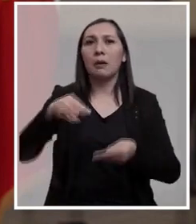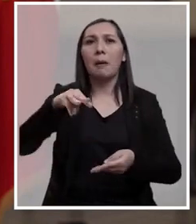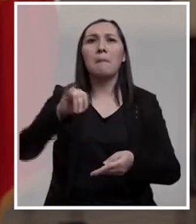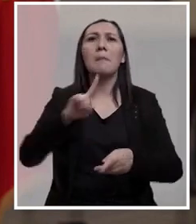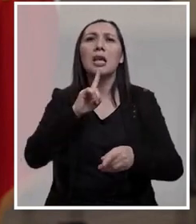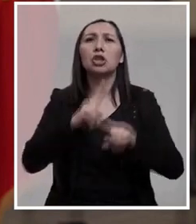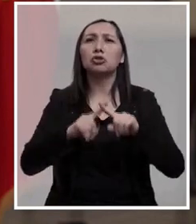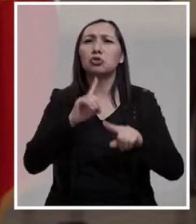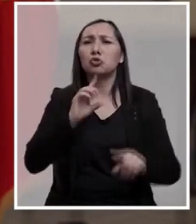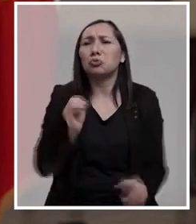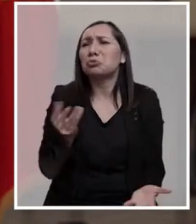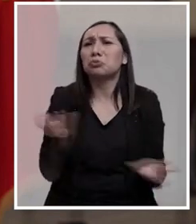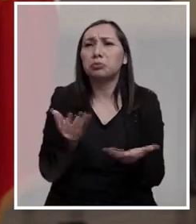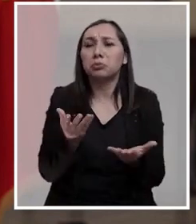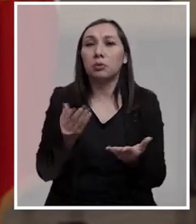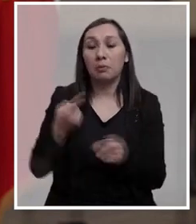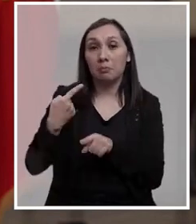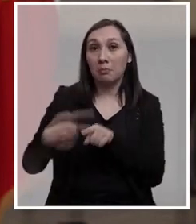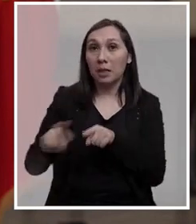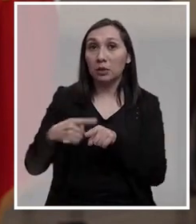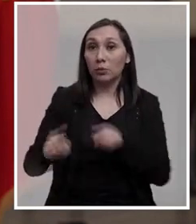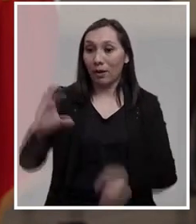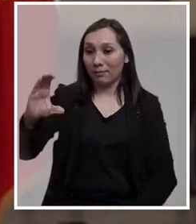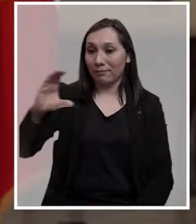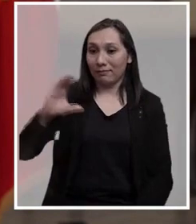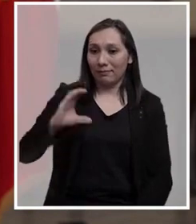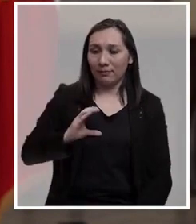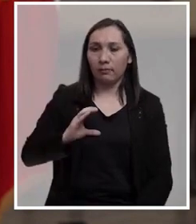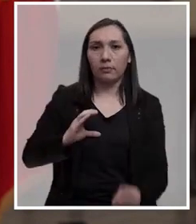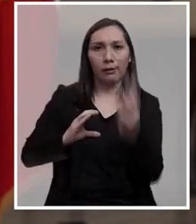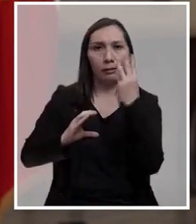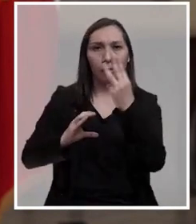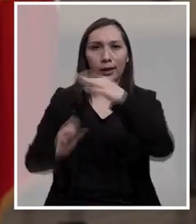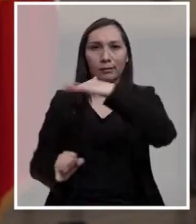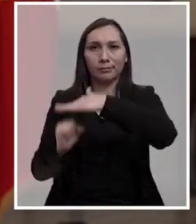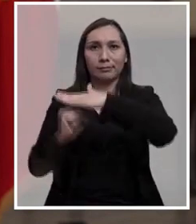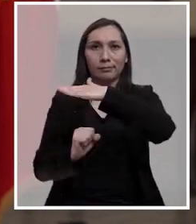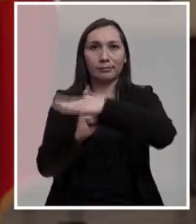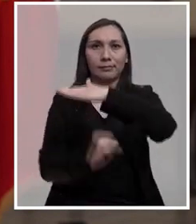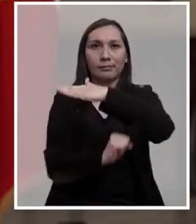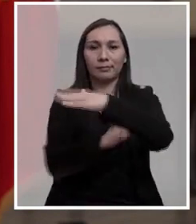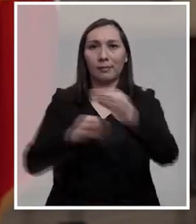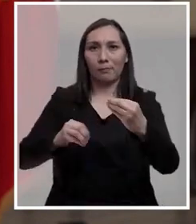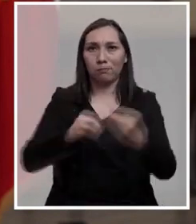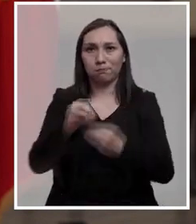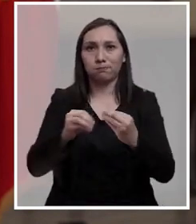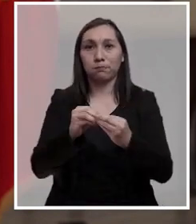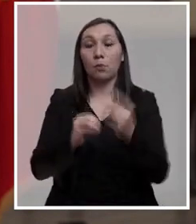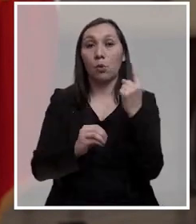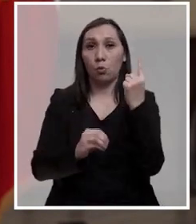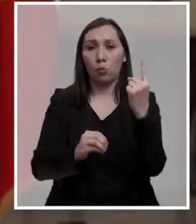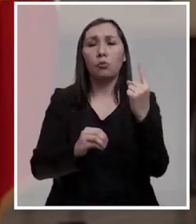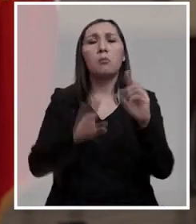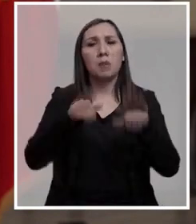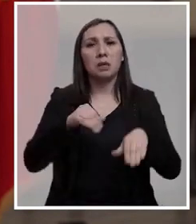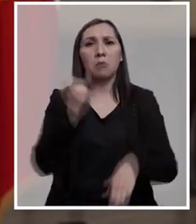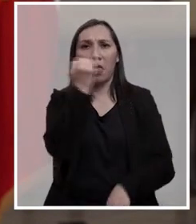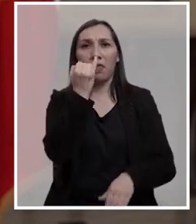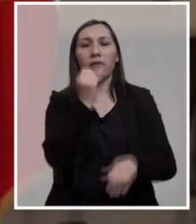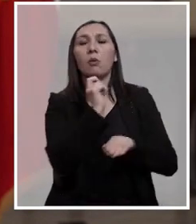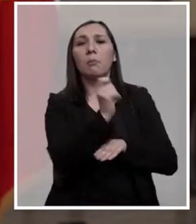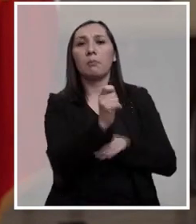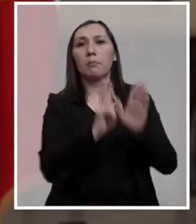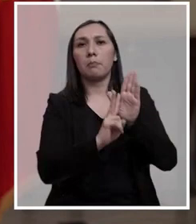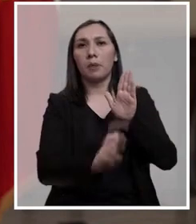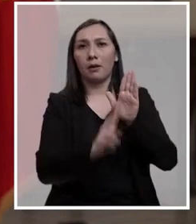esto es que el monto mensual que recibirá se compone de tres Pilares uno mantiene el sistema de capitalización individual